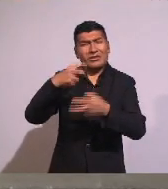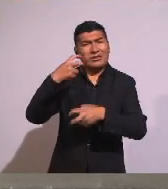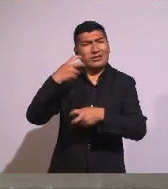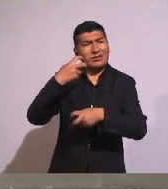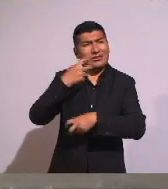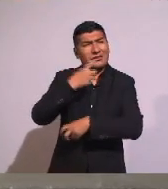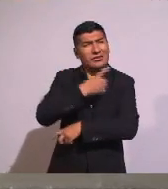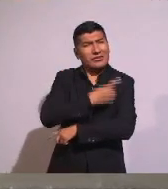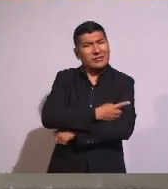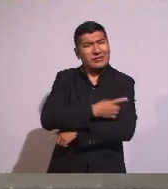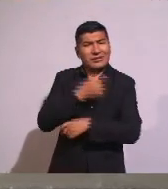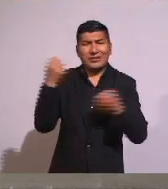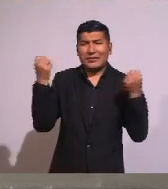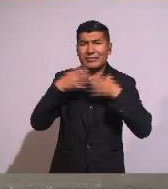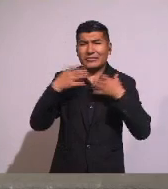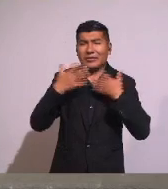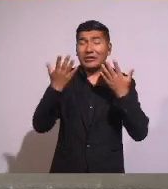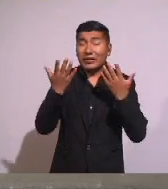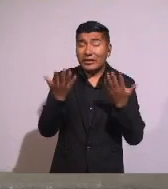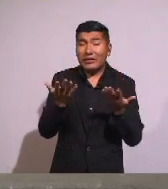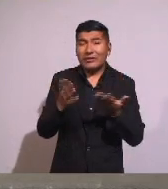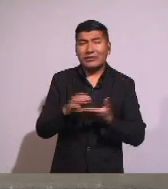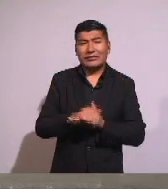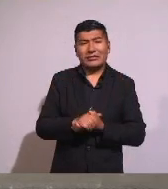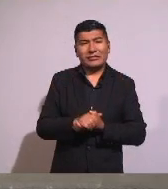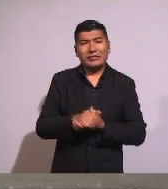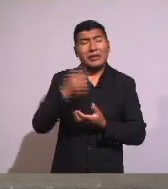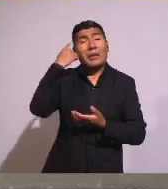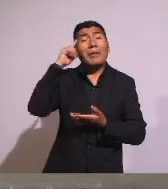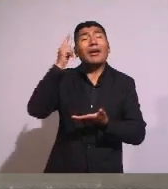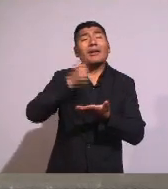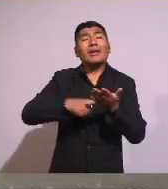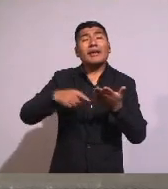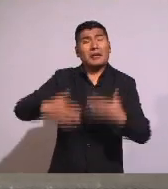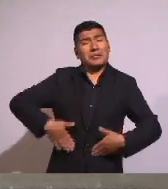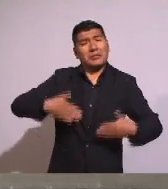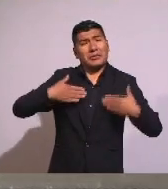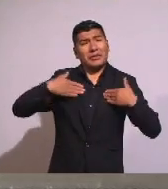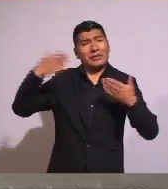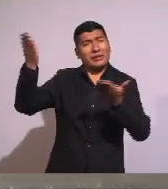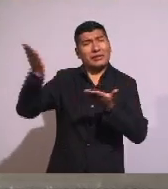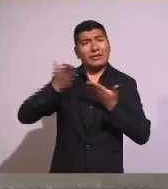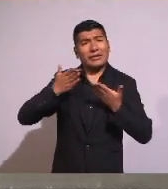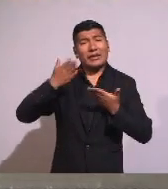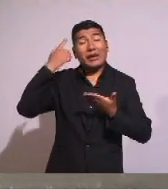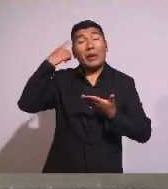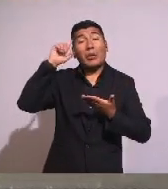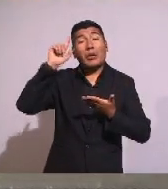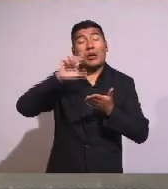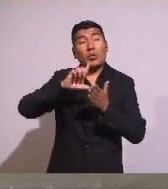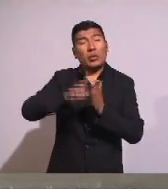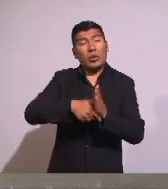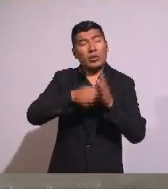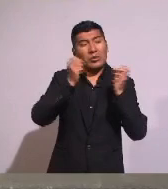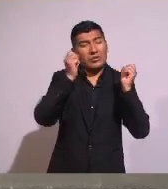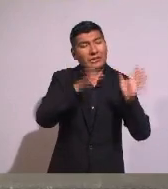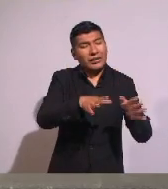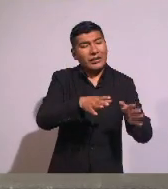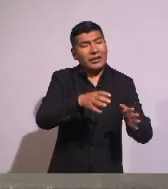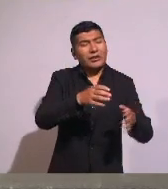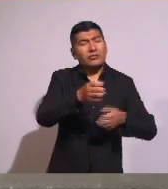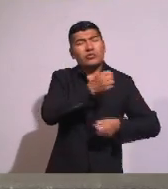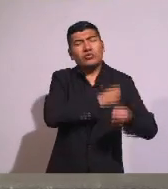causa todos temor para que nos ha dado la vida para golpearnos luego en este desierto de